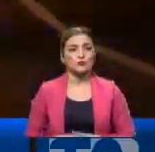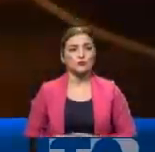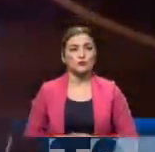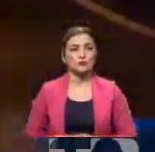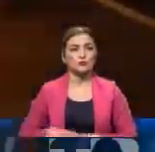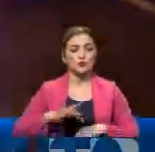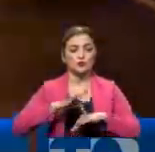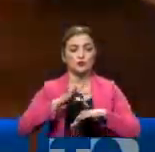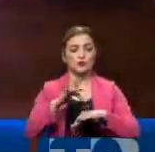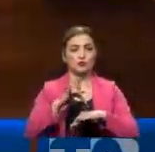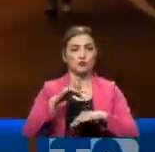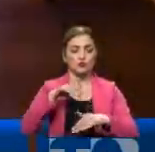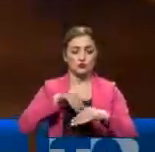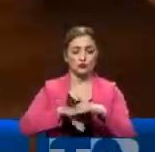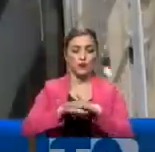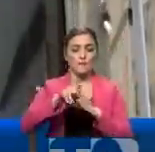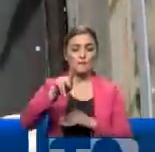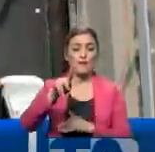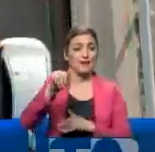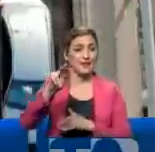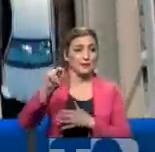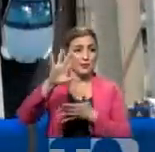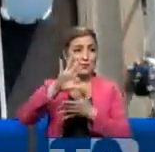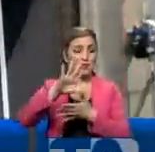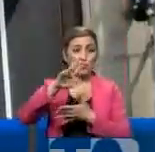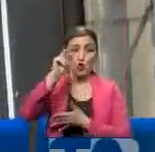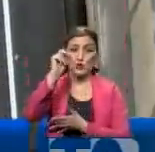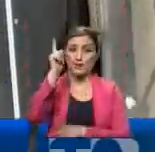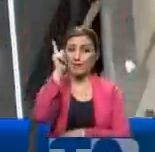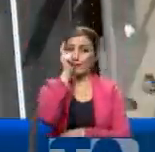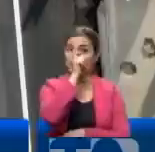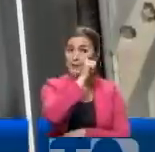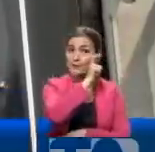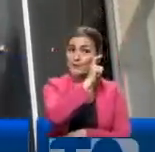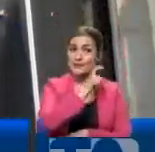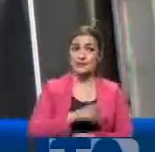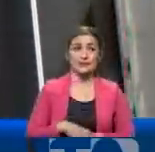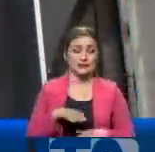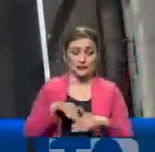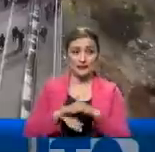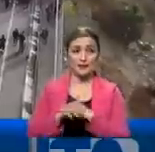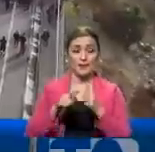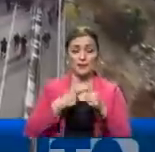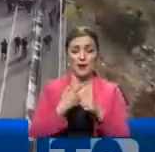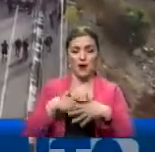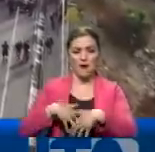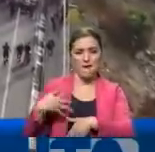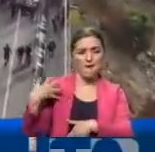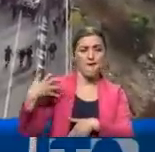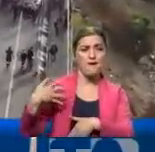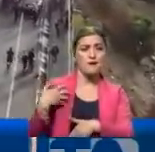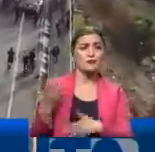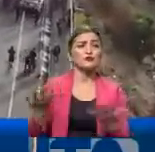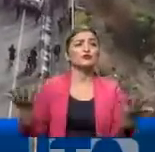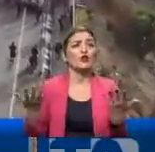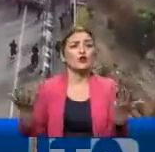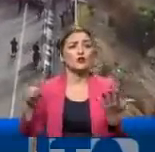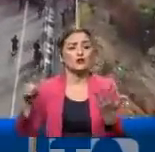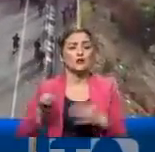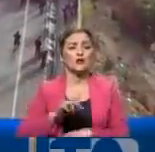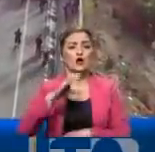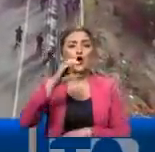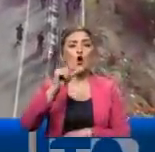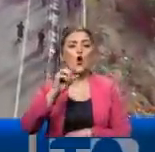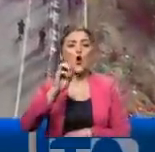Desde la madrugada el acceso en la Panamericana Norte era complicado. El primer cerco de manifestantes se concentró en San Miguel